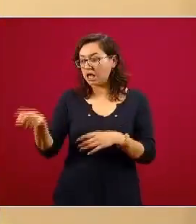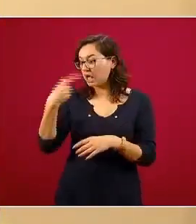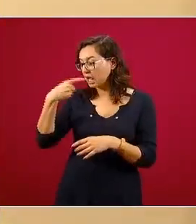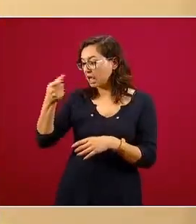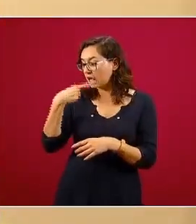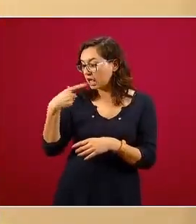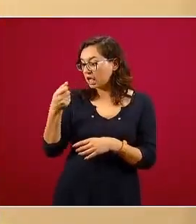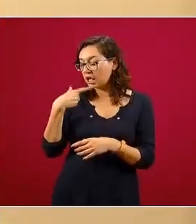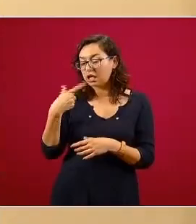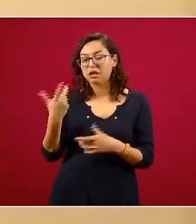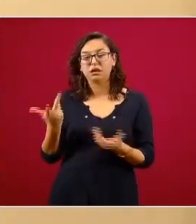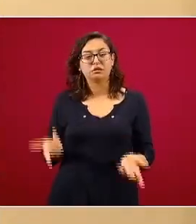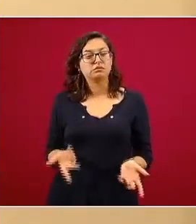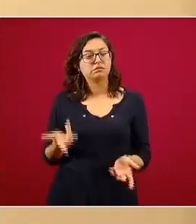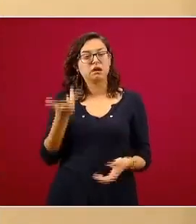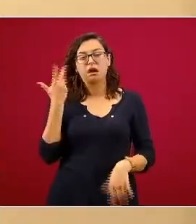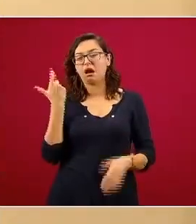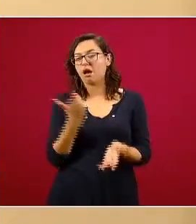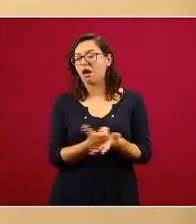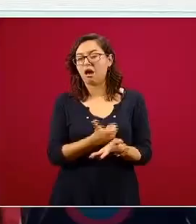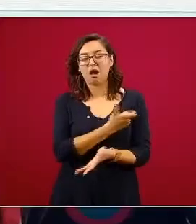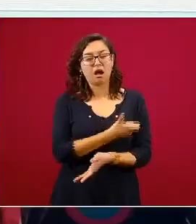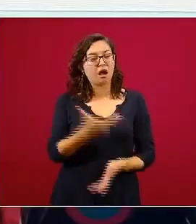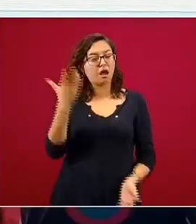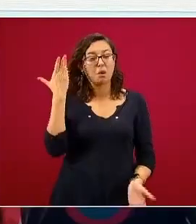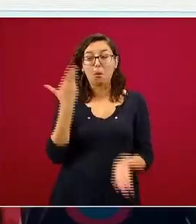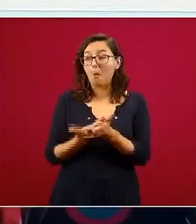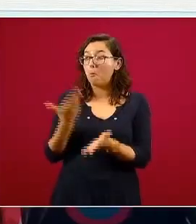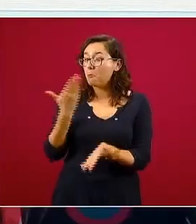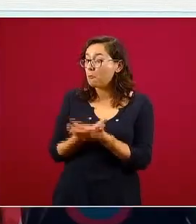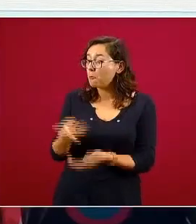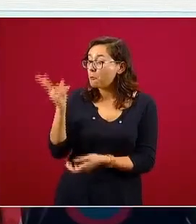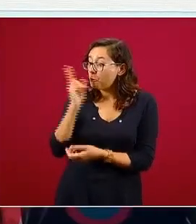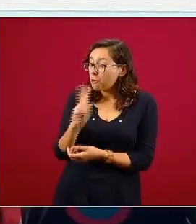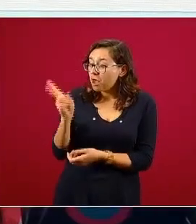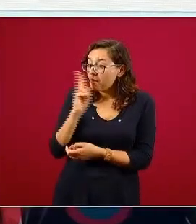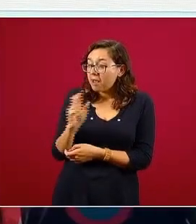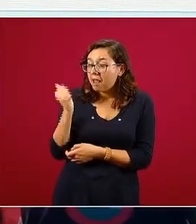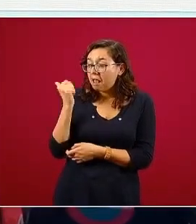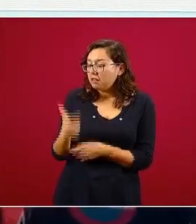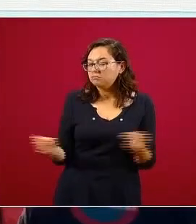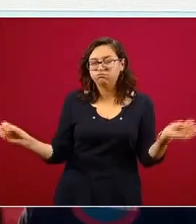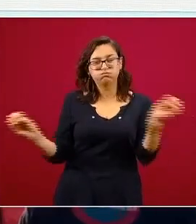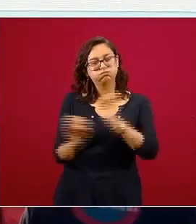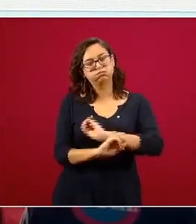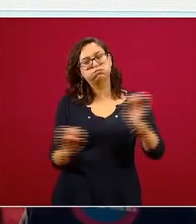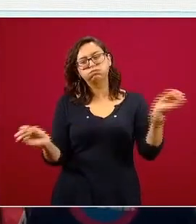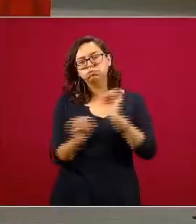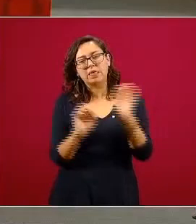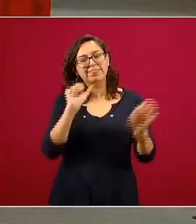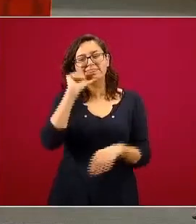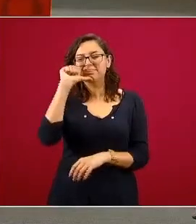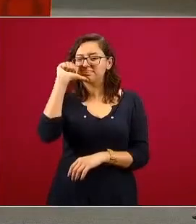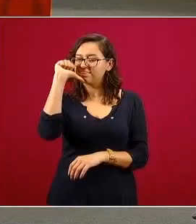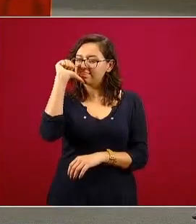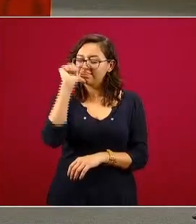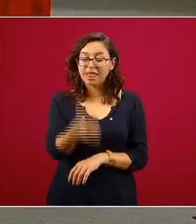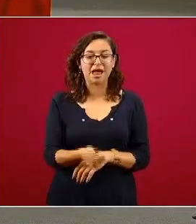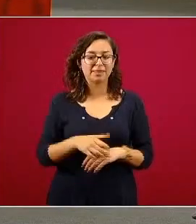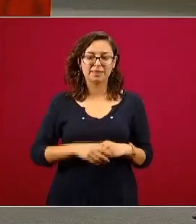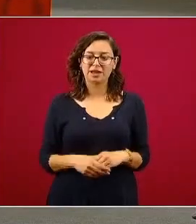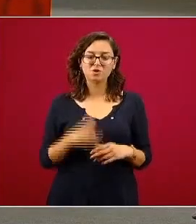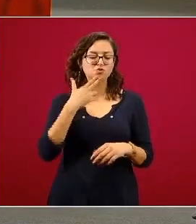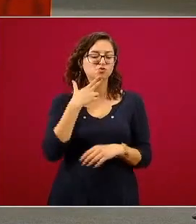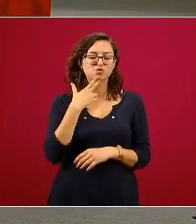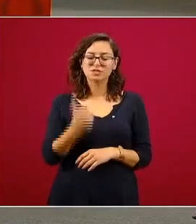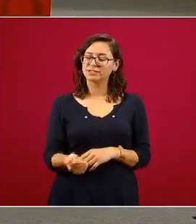muy caro sin que exista ninguna evidencia de que ese tratamiento es útil